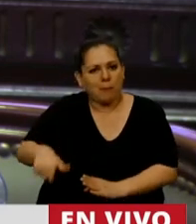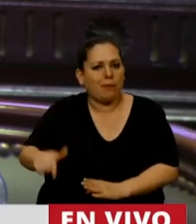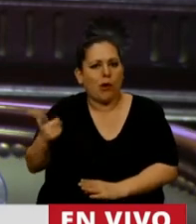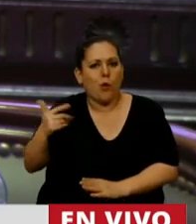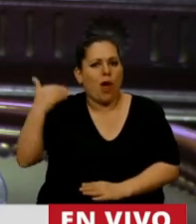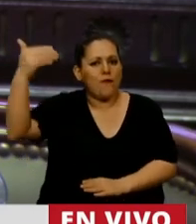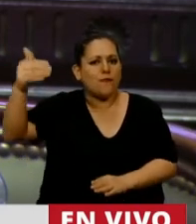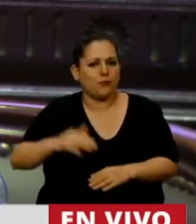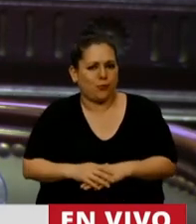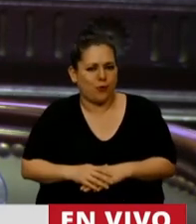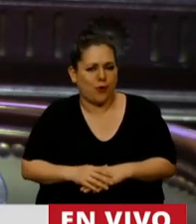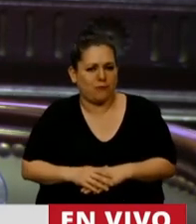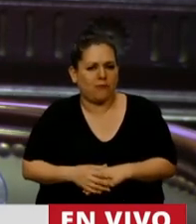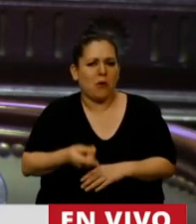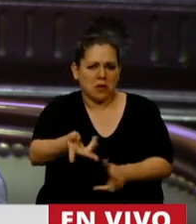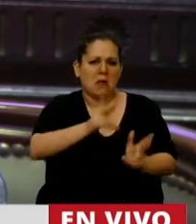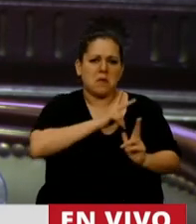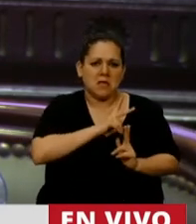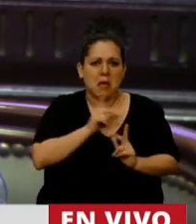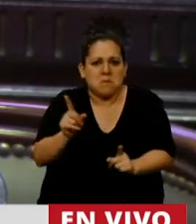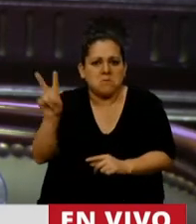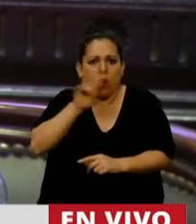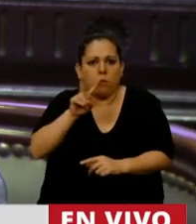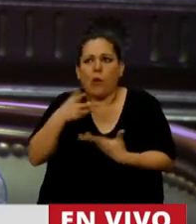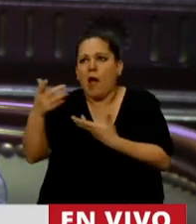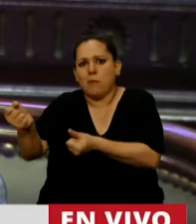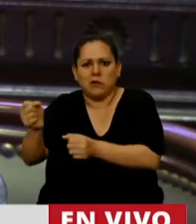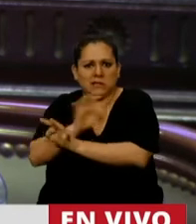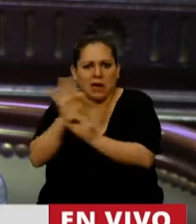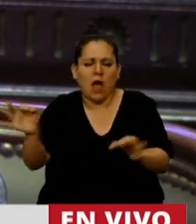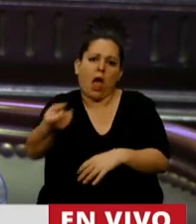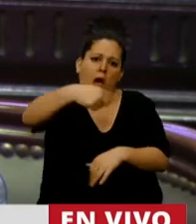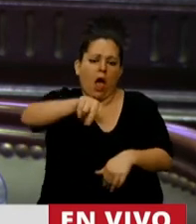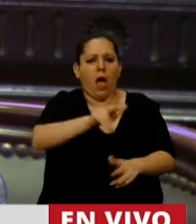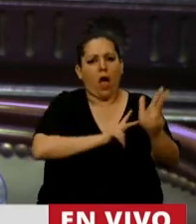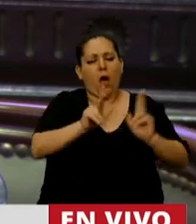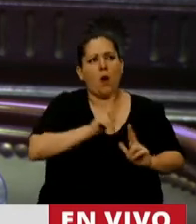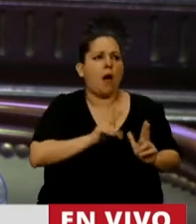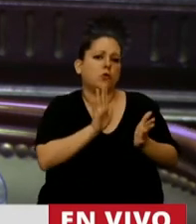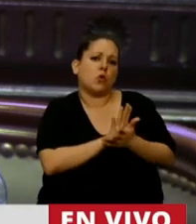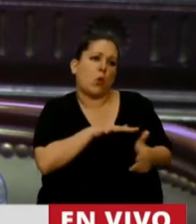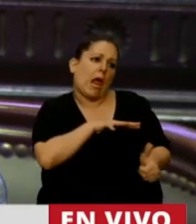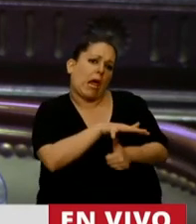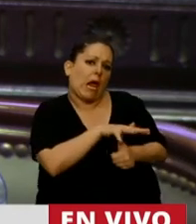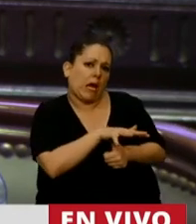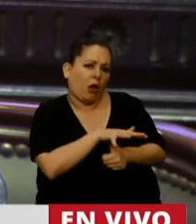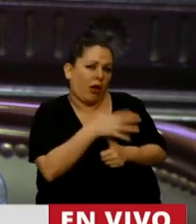están diciendo que no acompañemos a Zoraide y a tantas madres. Nos llenamos la boca con políticas de género, pero este